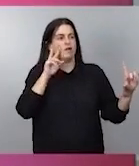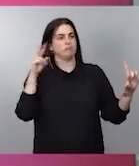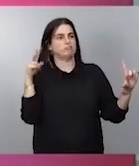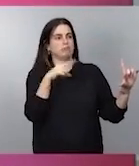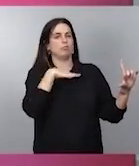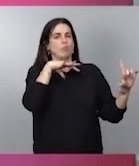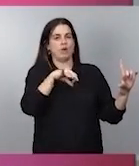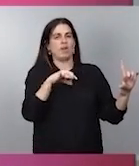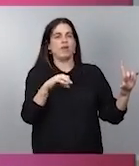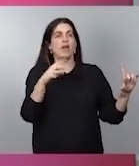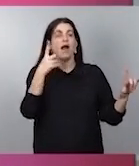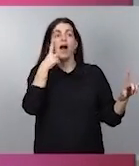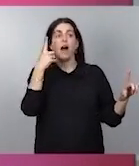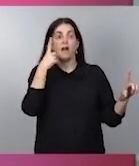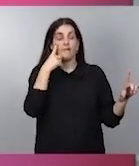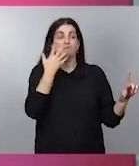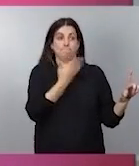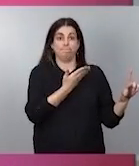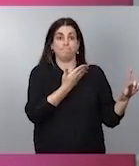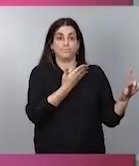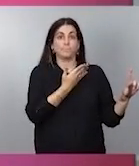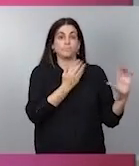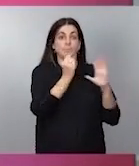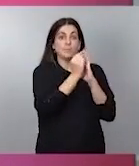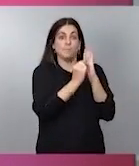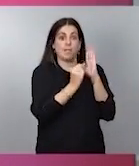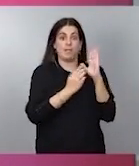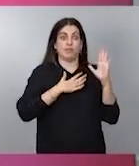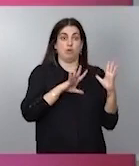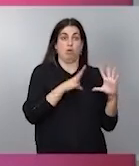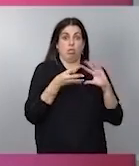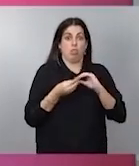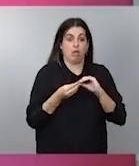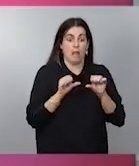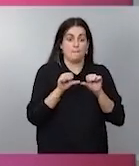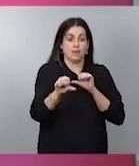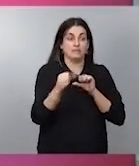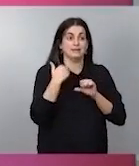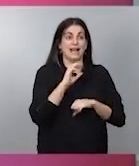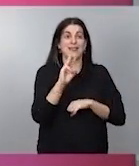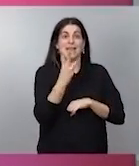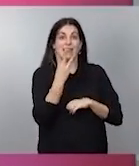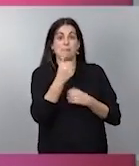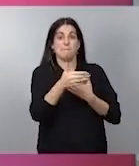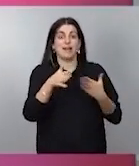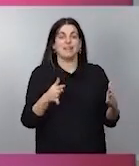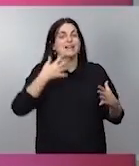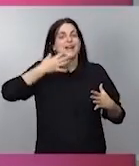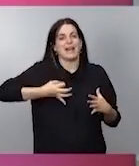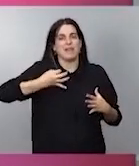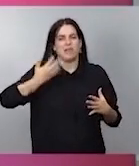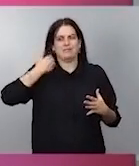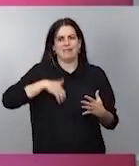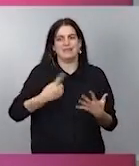partir de las medidas que hemos puesto en marcha, ahí pone el tercer paquete, pero en realidad estamos hablando ya de que este es el sexto